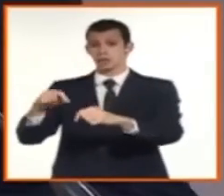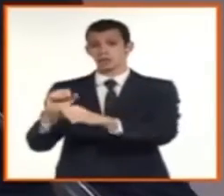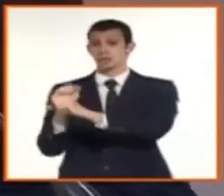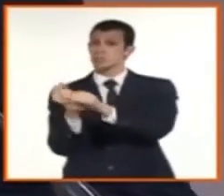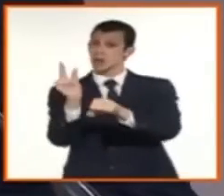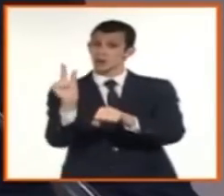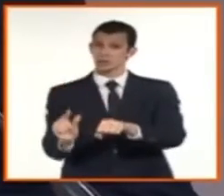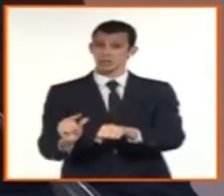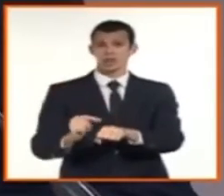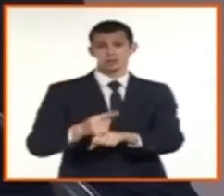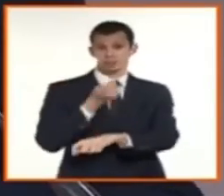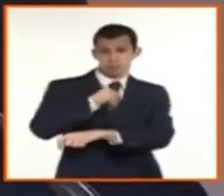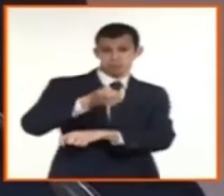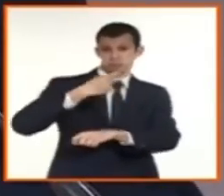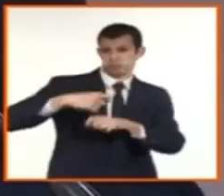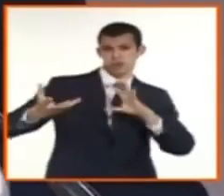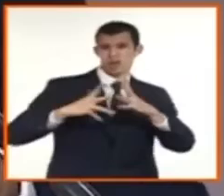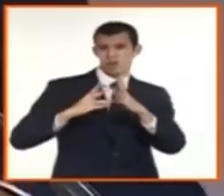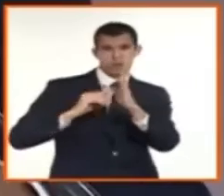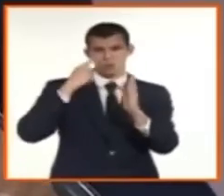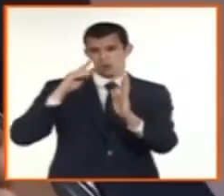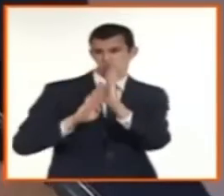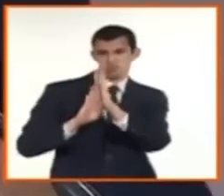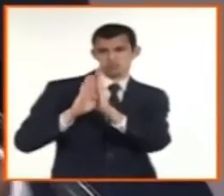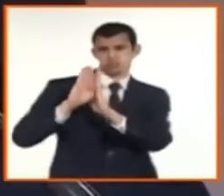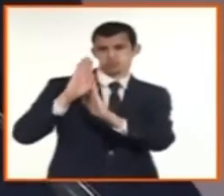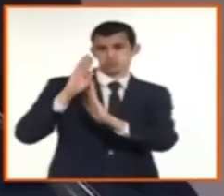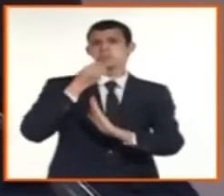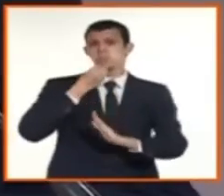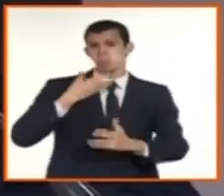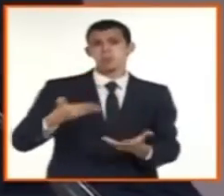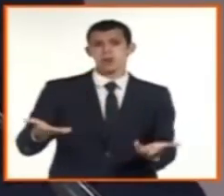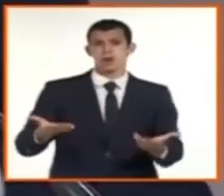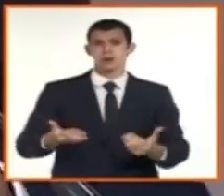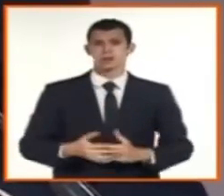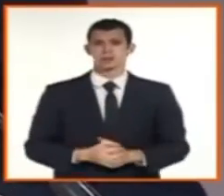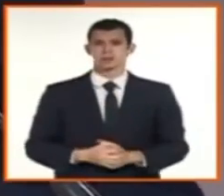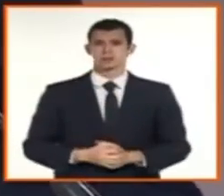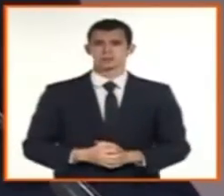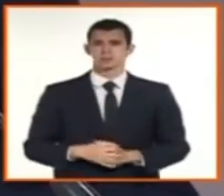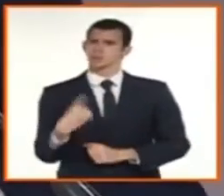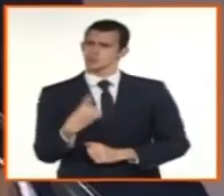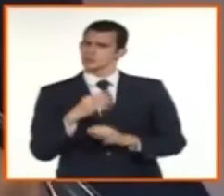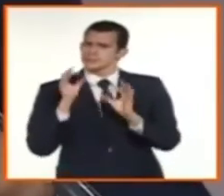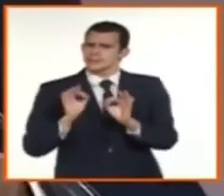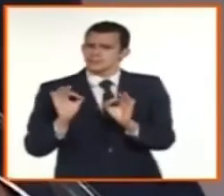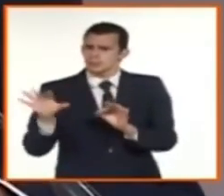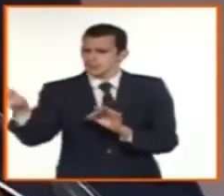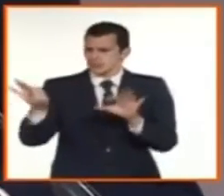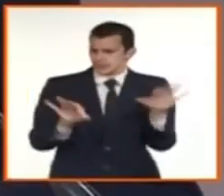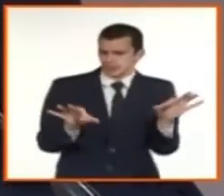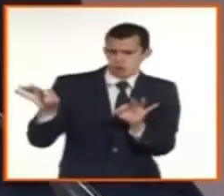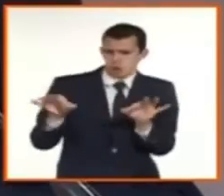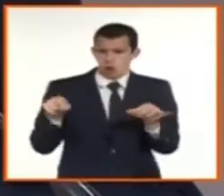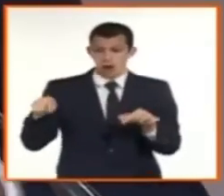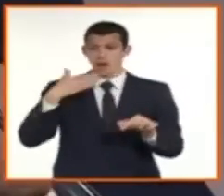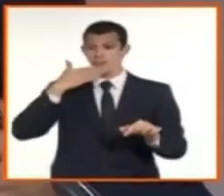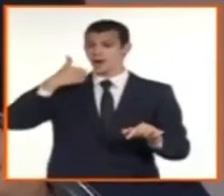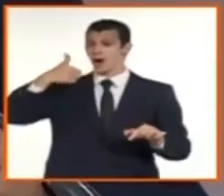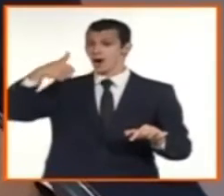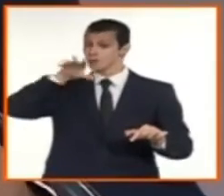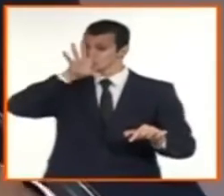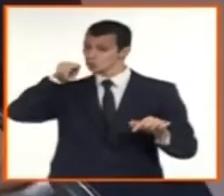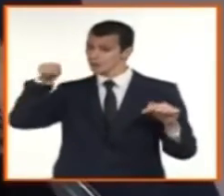en cuenta integrar todas las elecciones nacionales de cuba y también en su debido momento